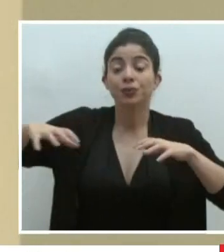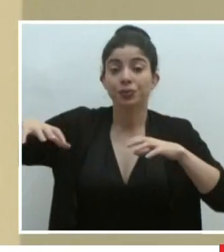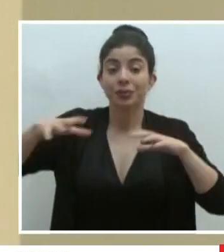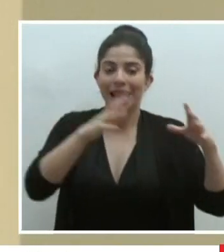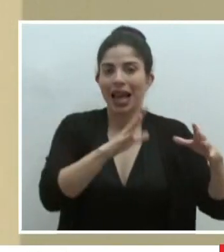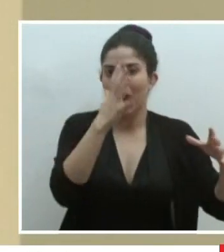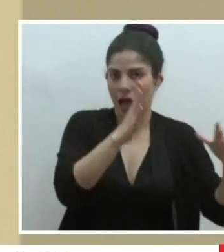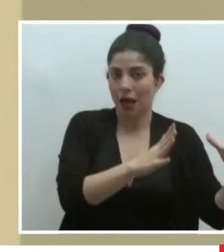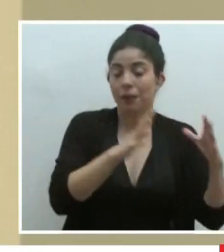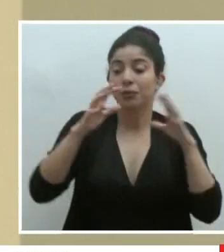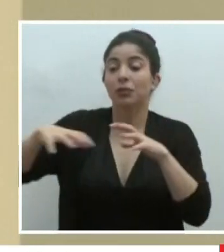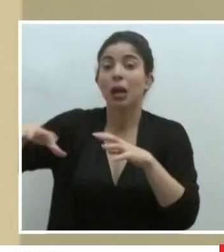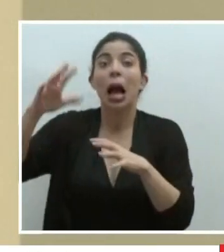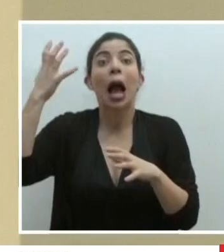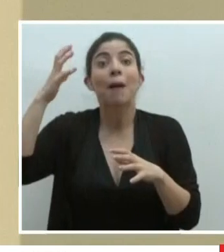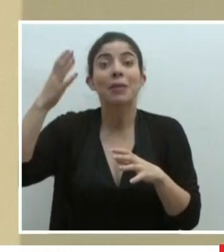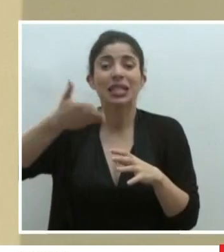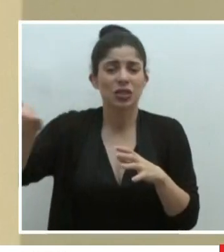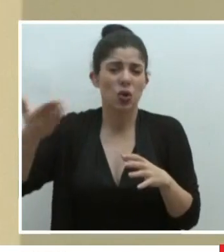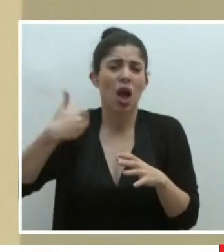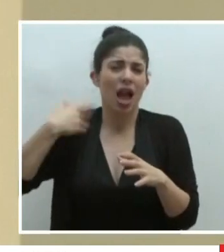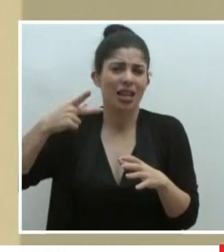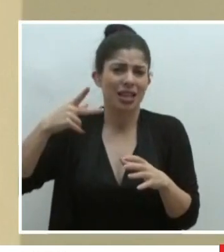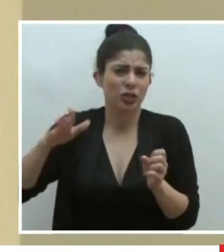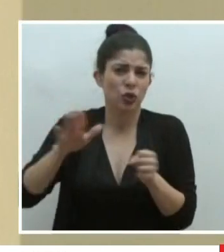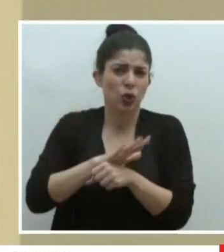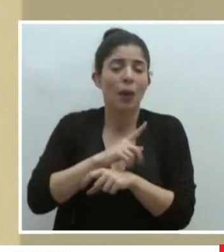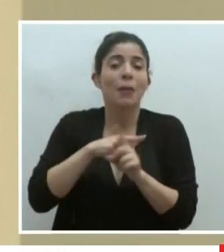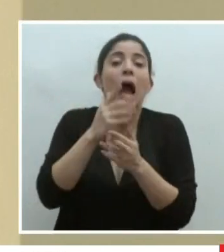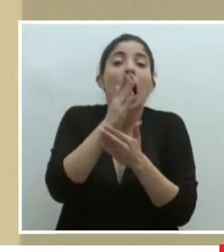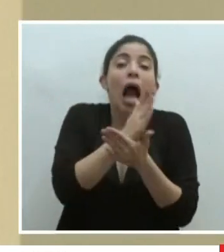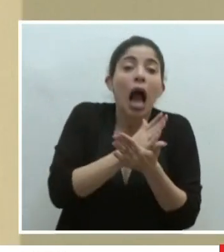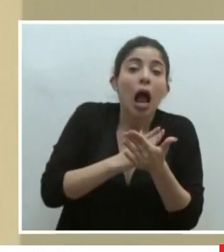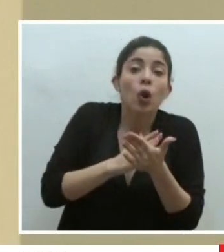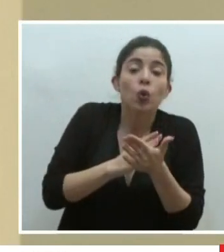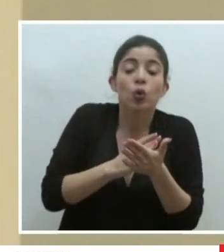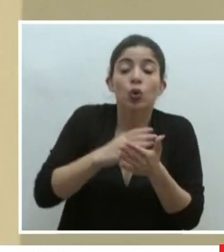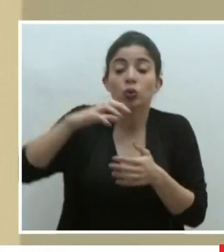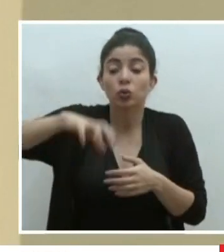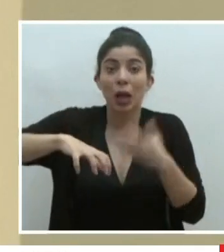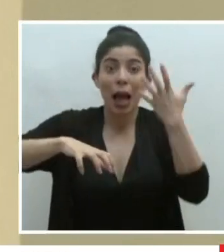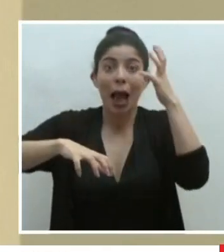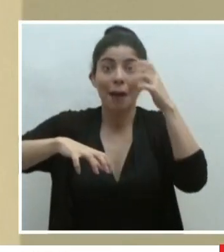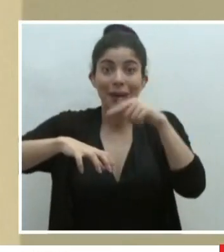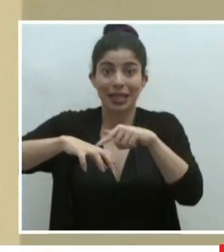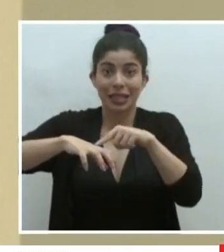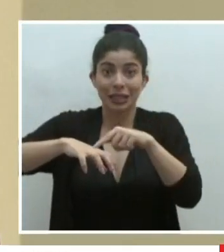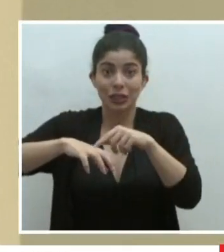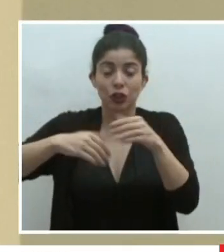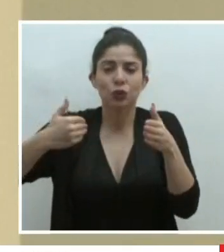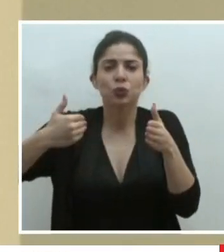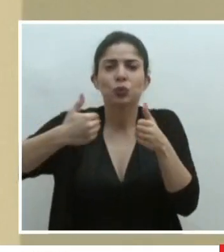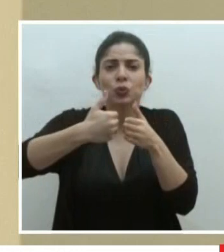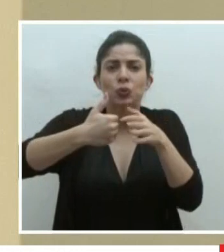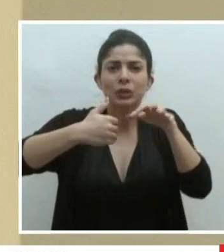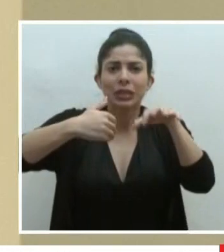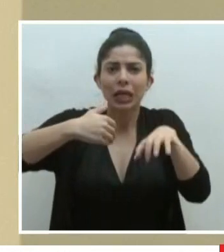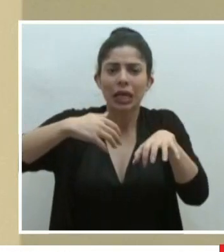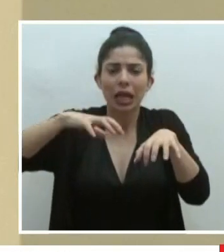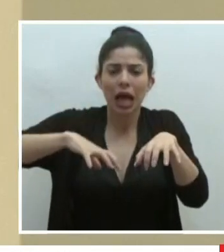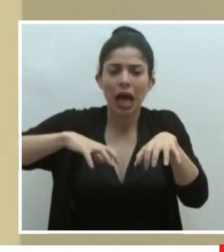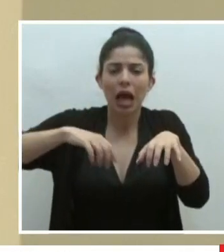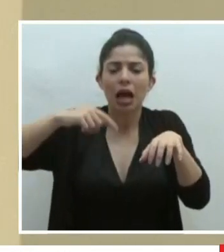en amarillo tienen todos riesgo, solamente que hay algunos en los que por su cercanía y por también la esfera de influencia